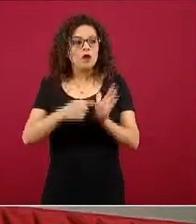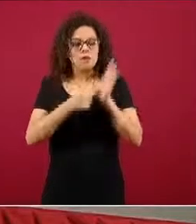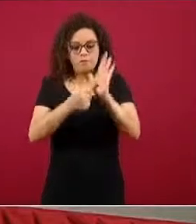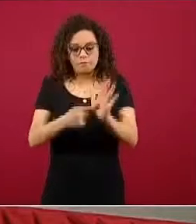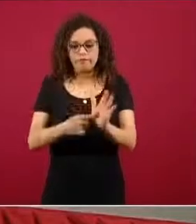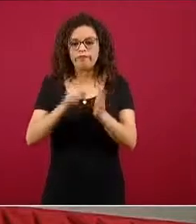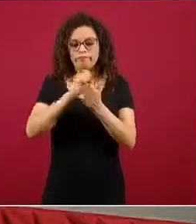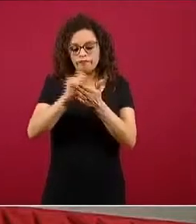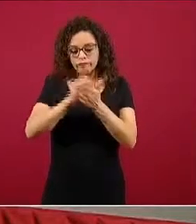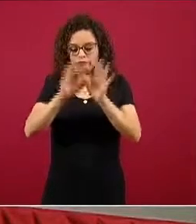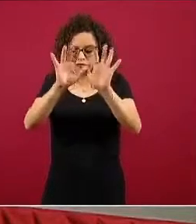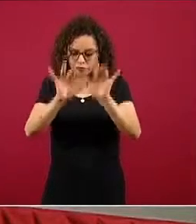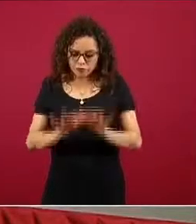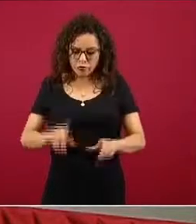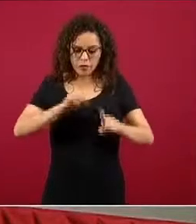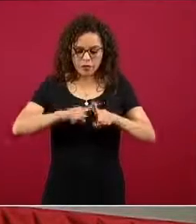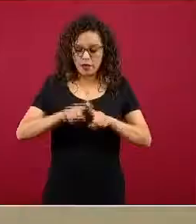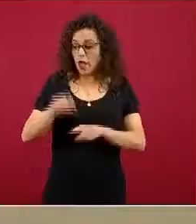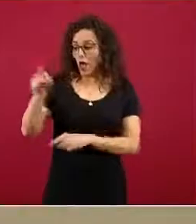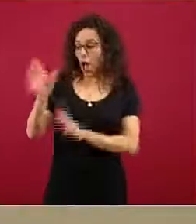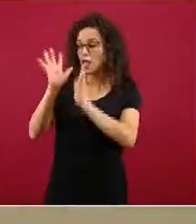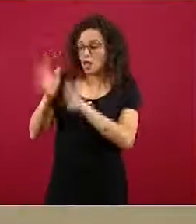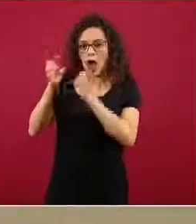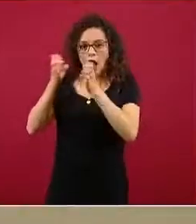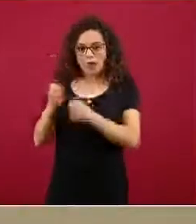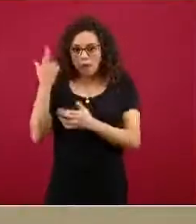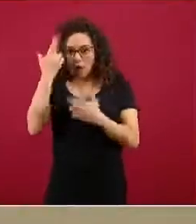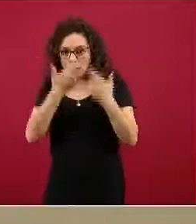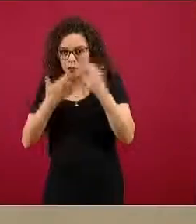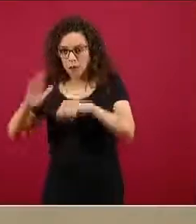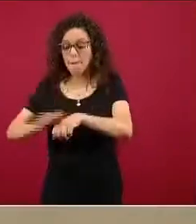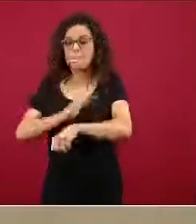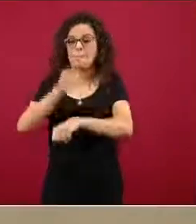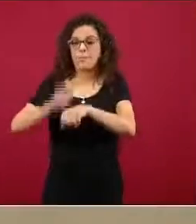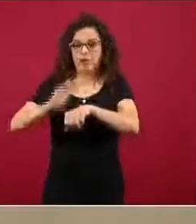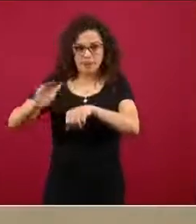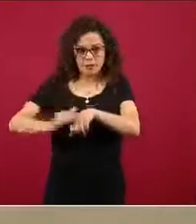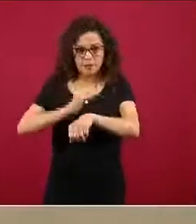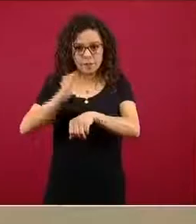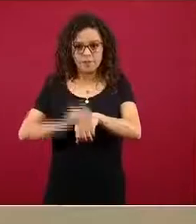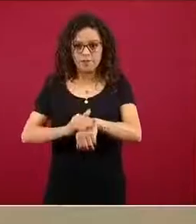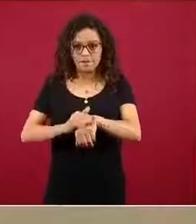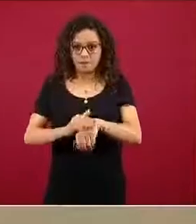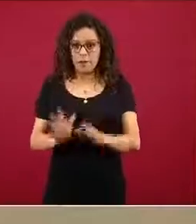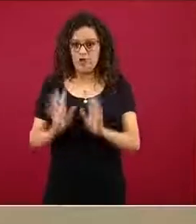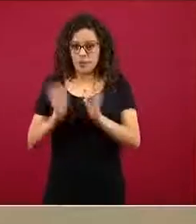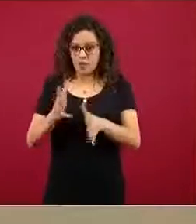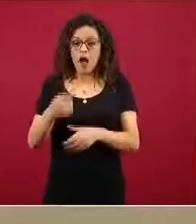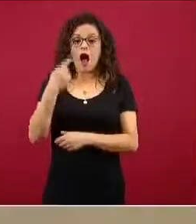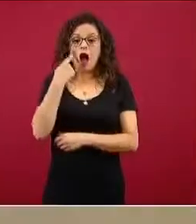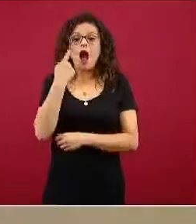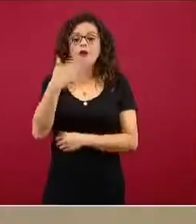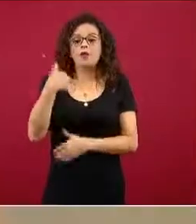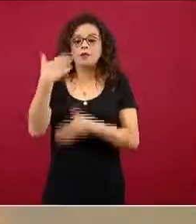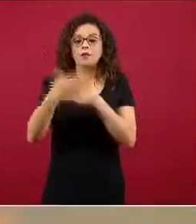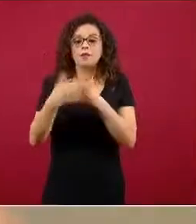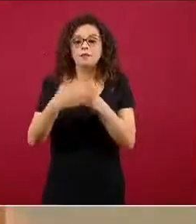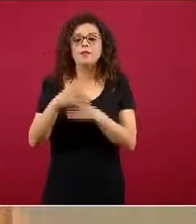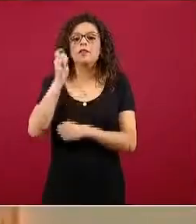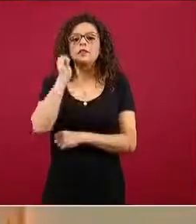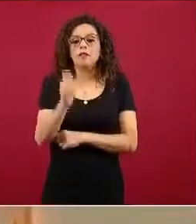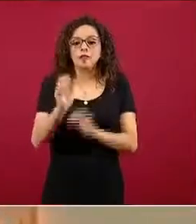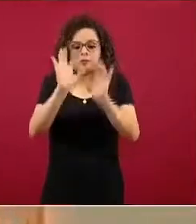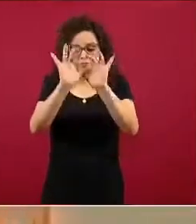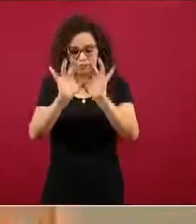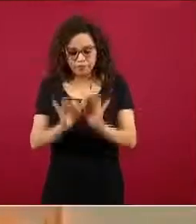la COFEPRIS está ya en el proceso de evaluación. Se evaluaron ya y próximamente se darán los dictámenes.